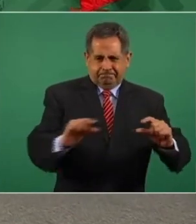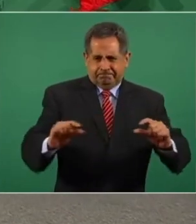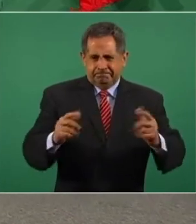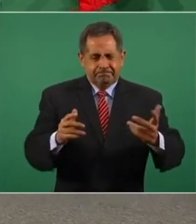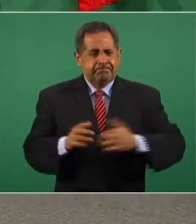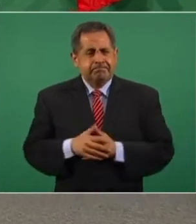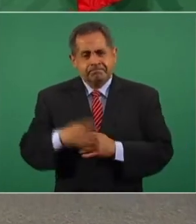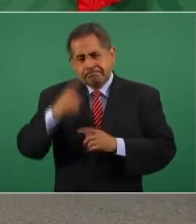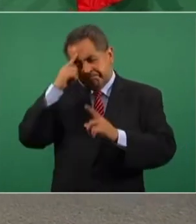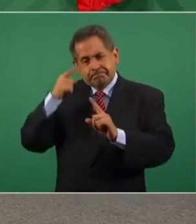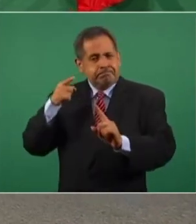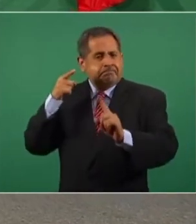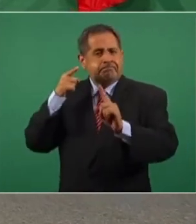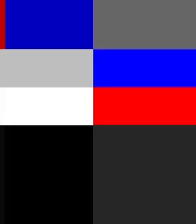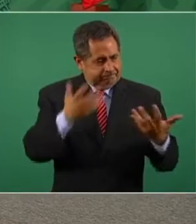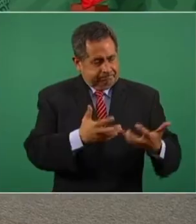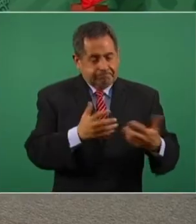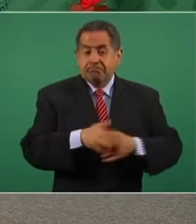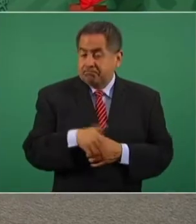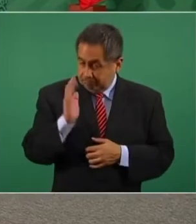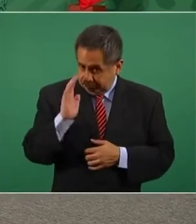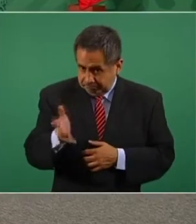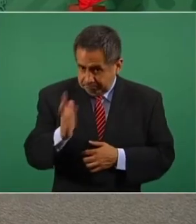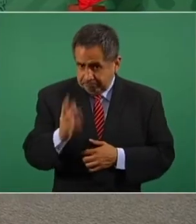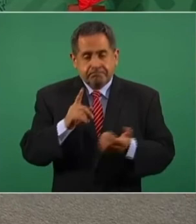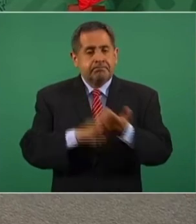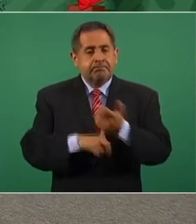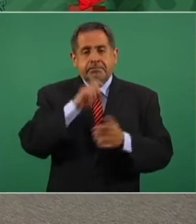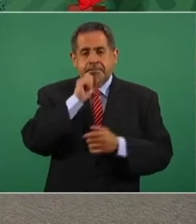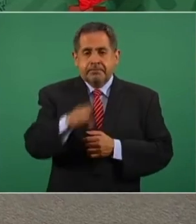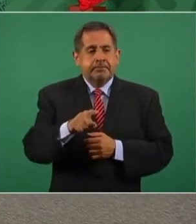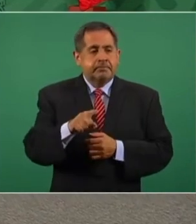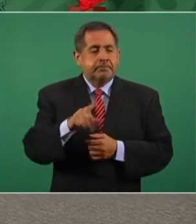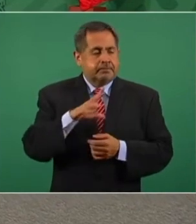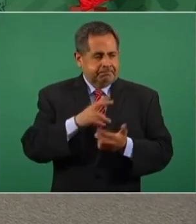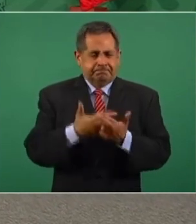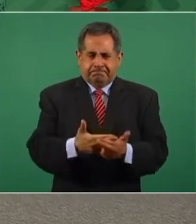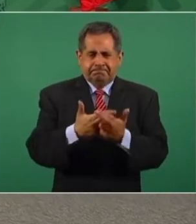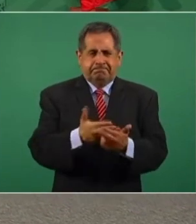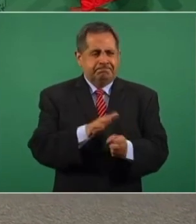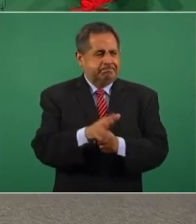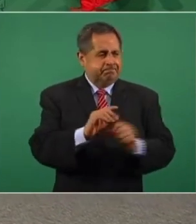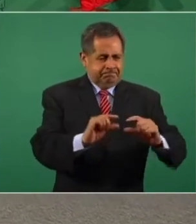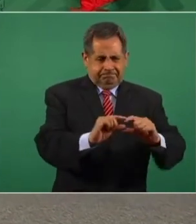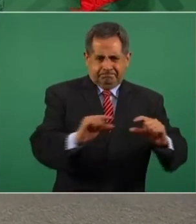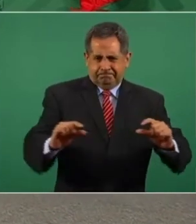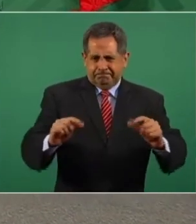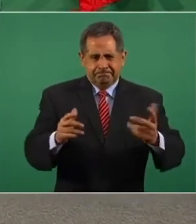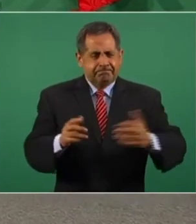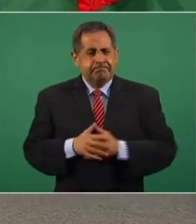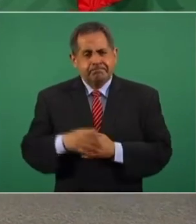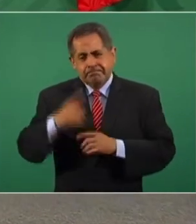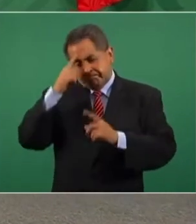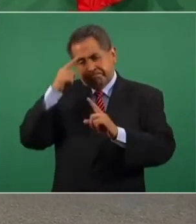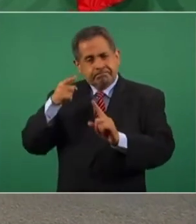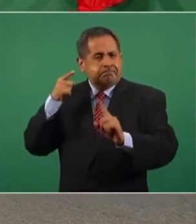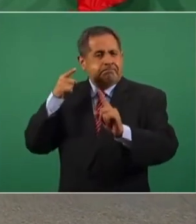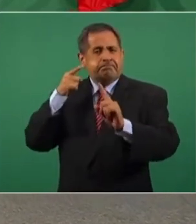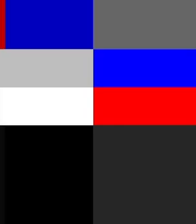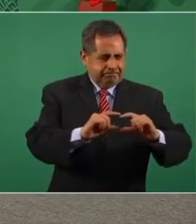primero son los pobres y después quiero decirles que yo no me he